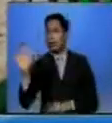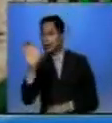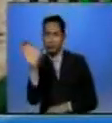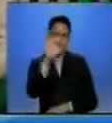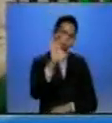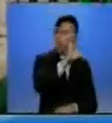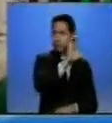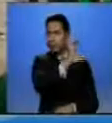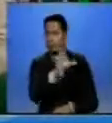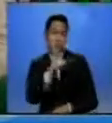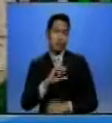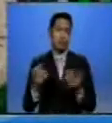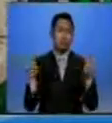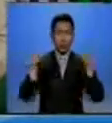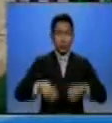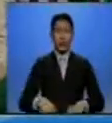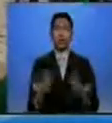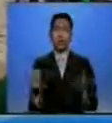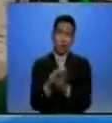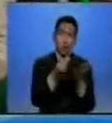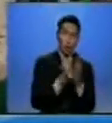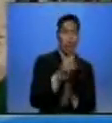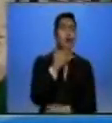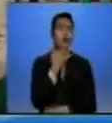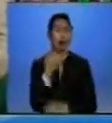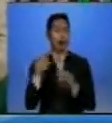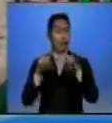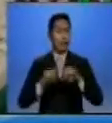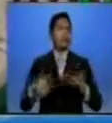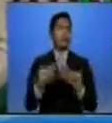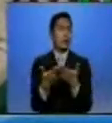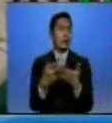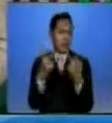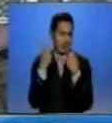de una gran opción de colores y modelos. Veamos.